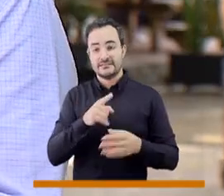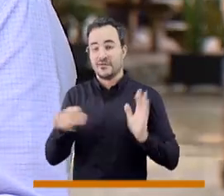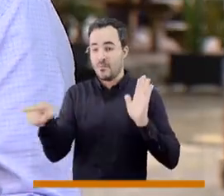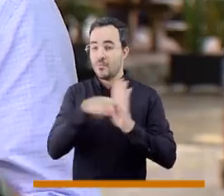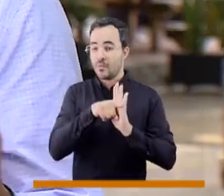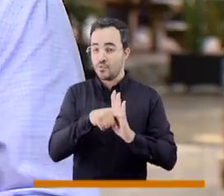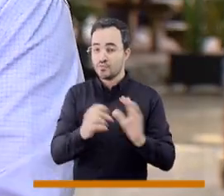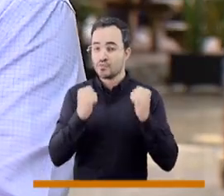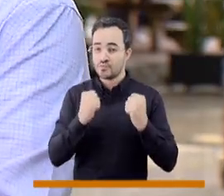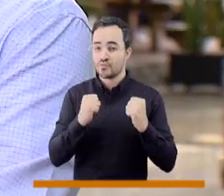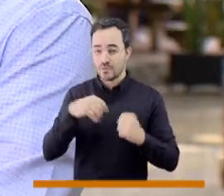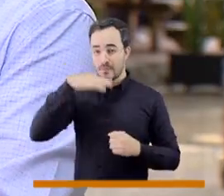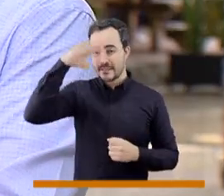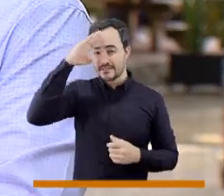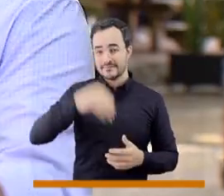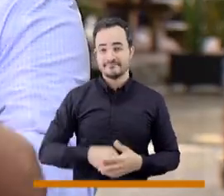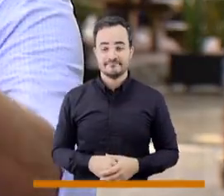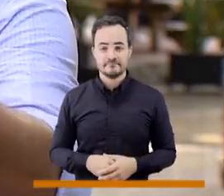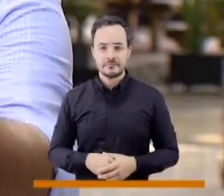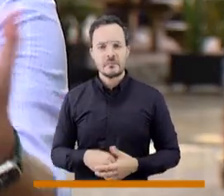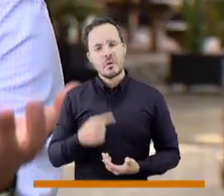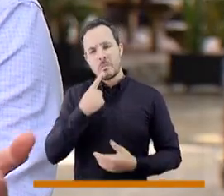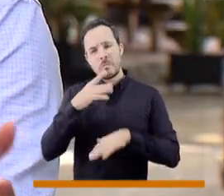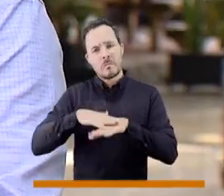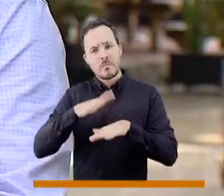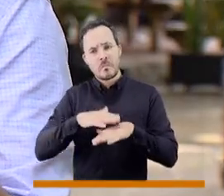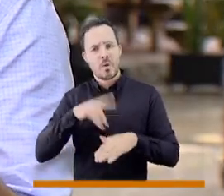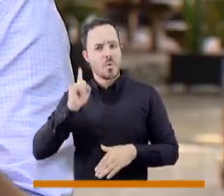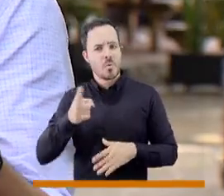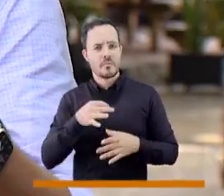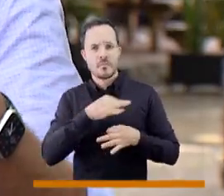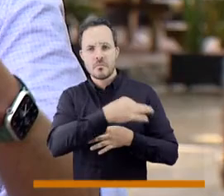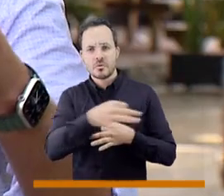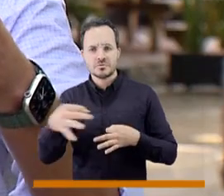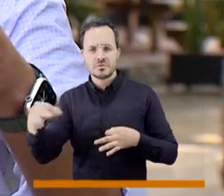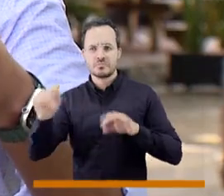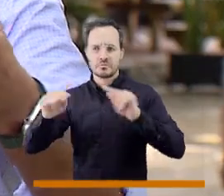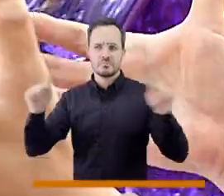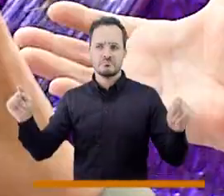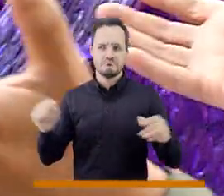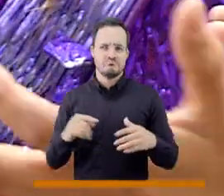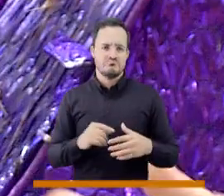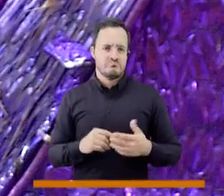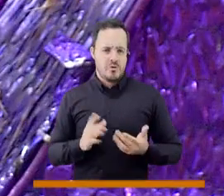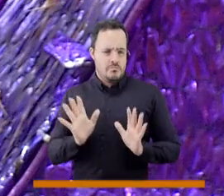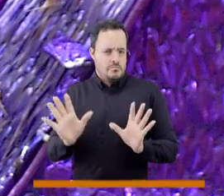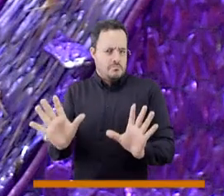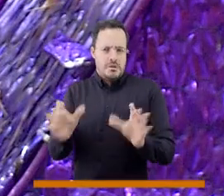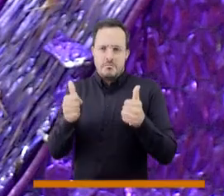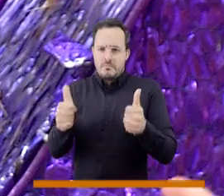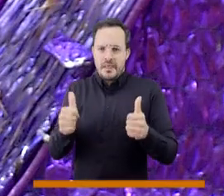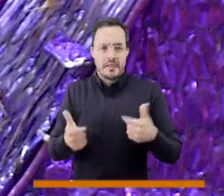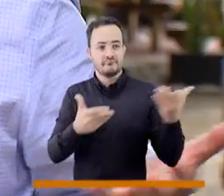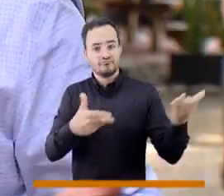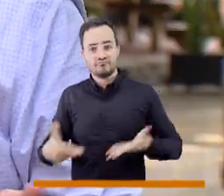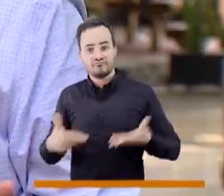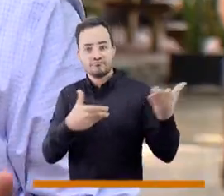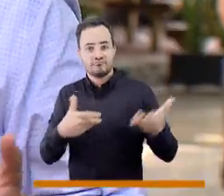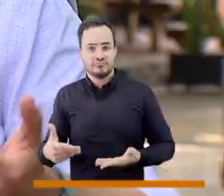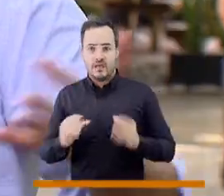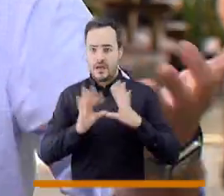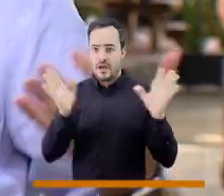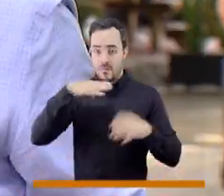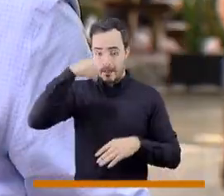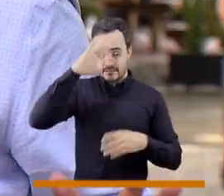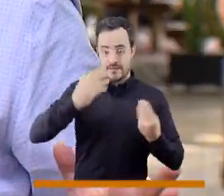por esa causa. Eso es muy negativo para la ciudad. No lo digo por los municipios aledaños del área